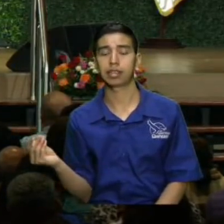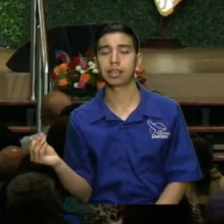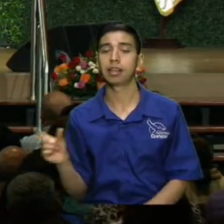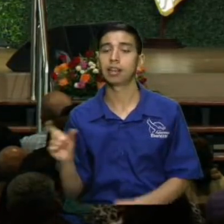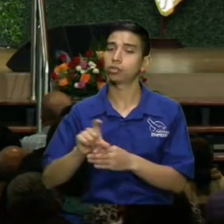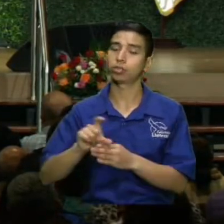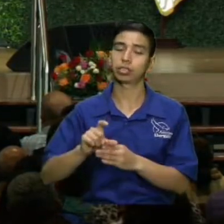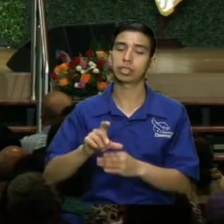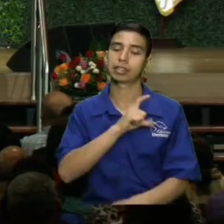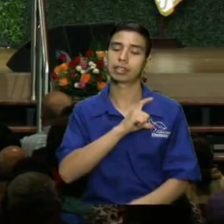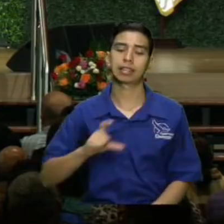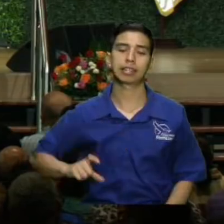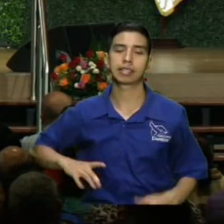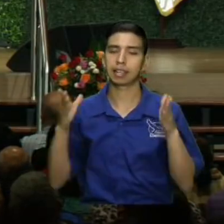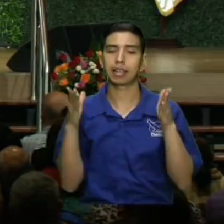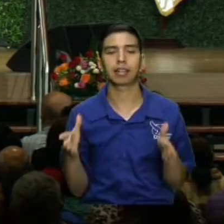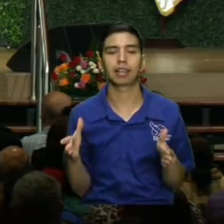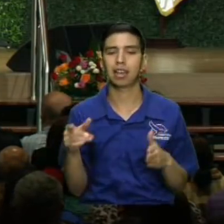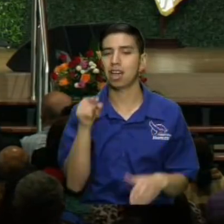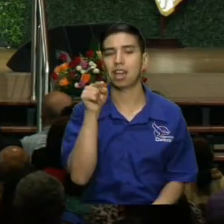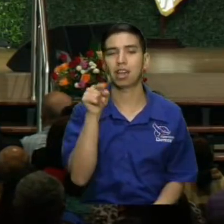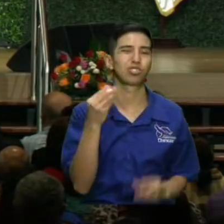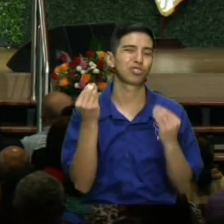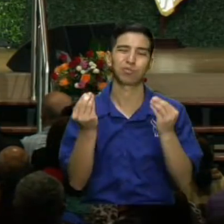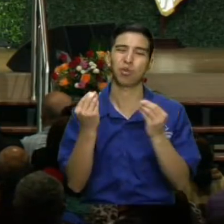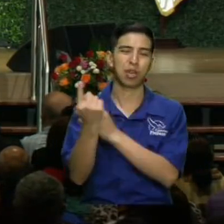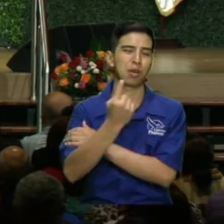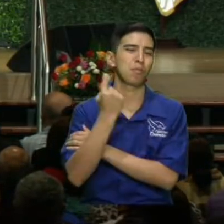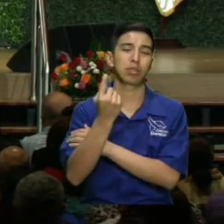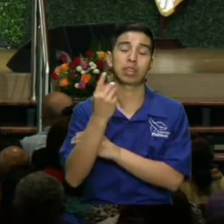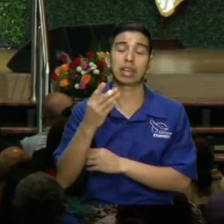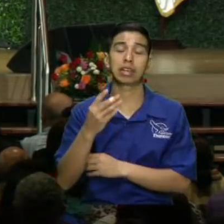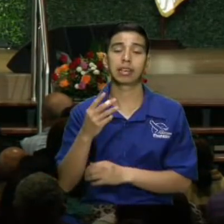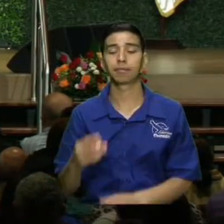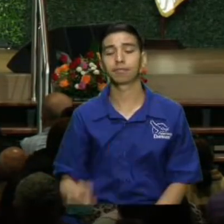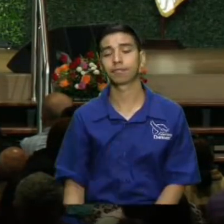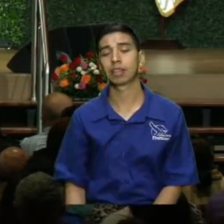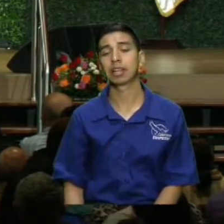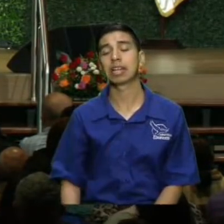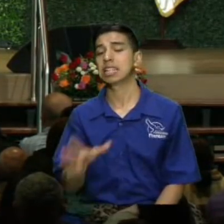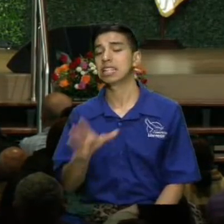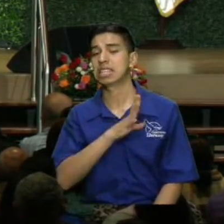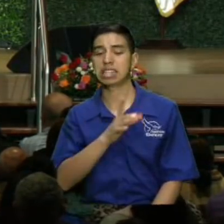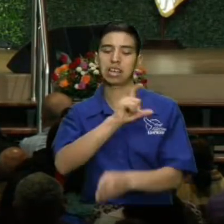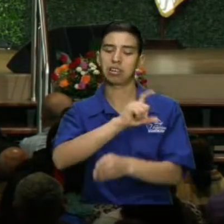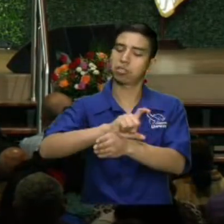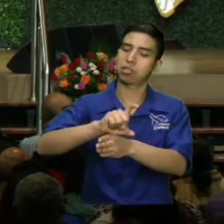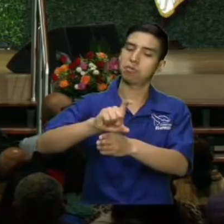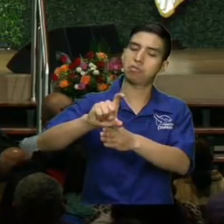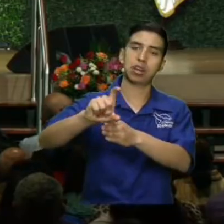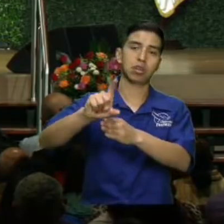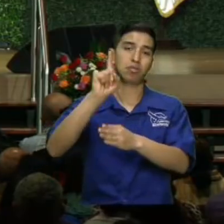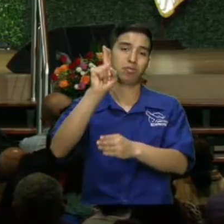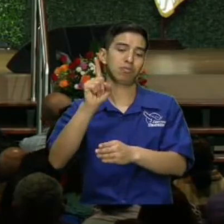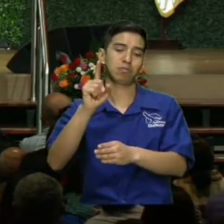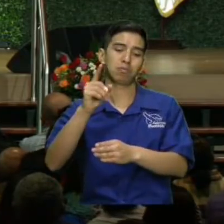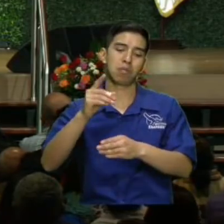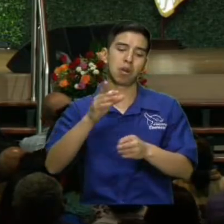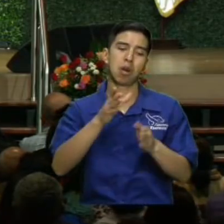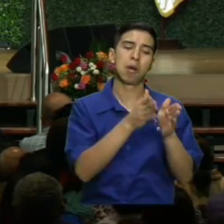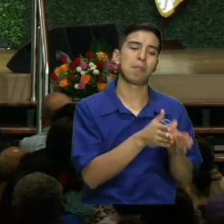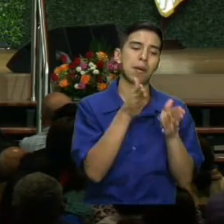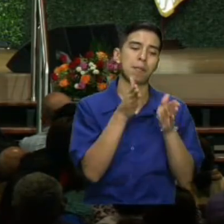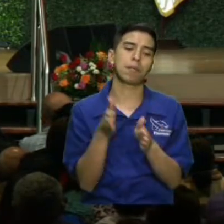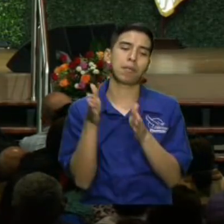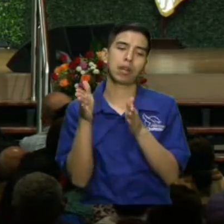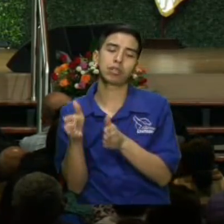Ah, hermano, eso es bien, bien tremendo. Bien tremendo. Entonces se tiene que seguir un proceso para poder llegar a